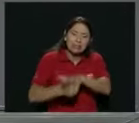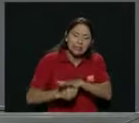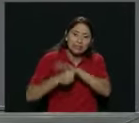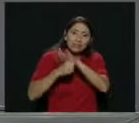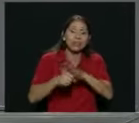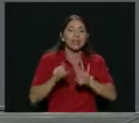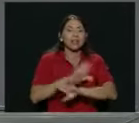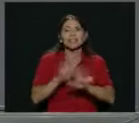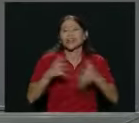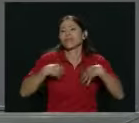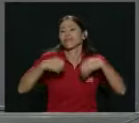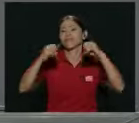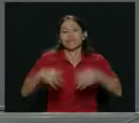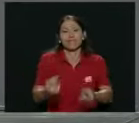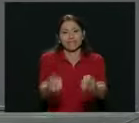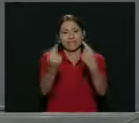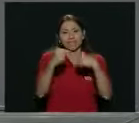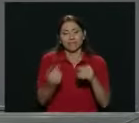flancos para que así sea?